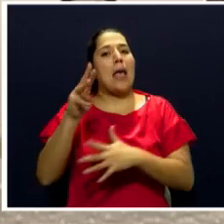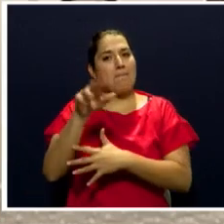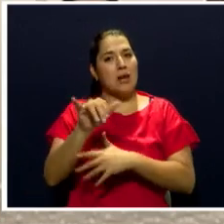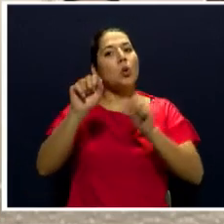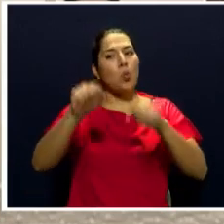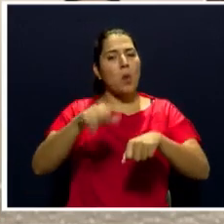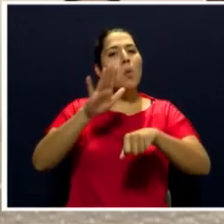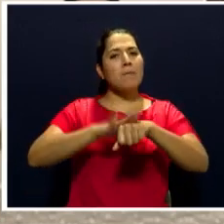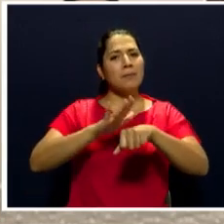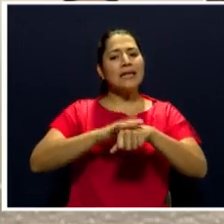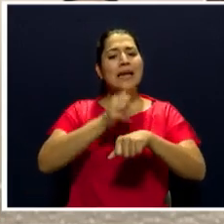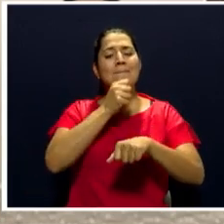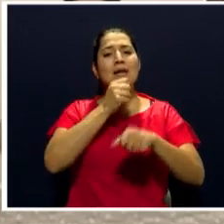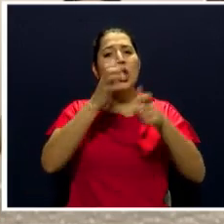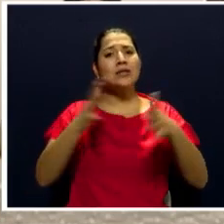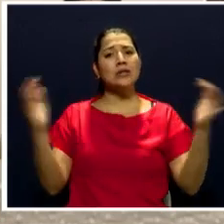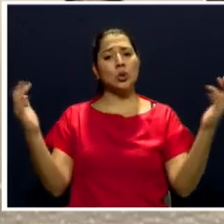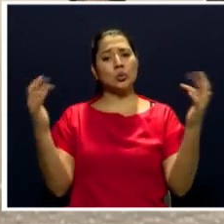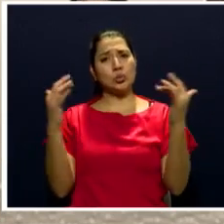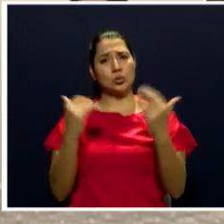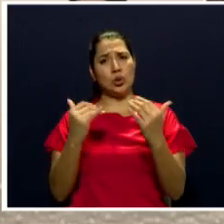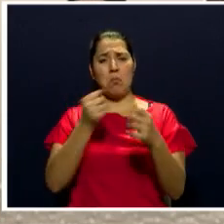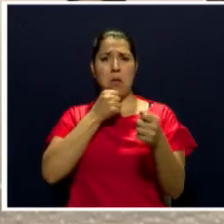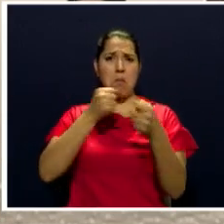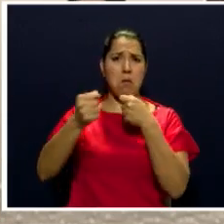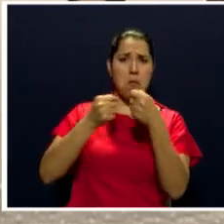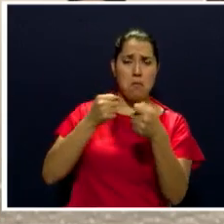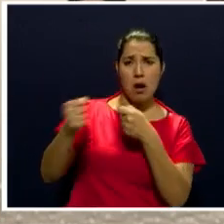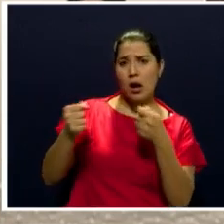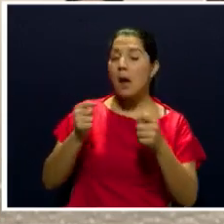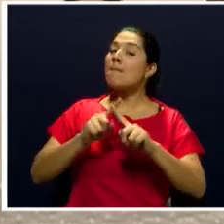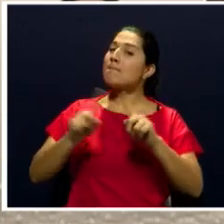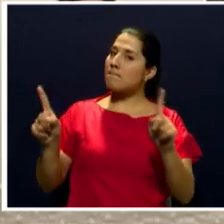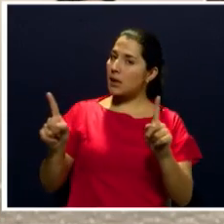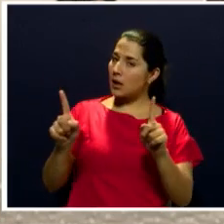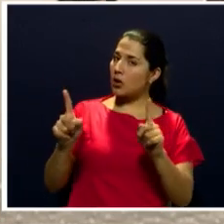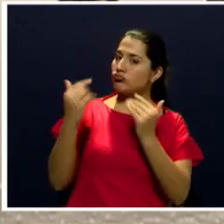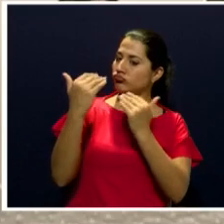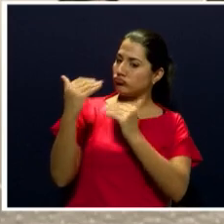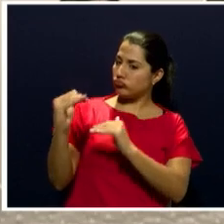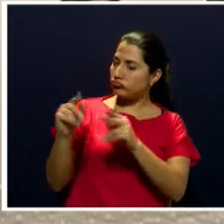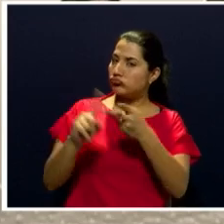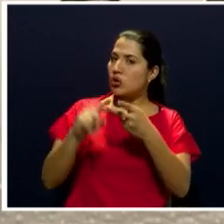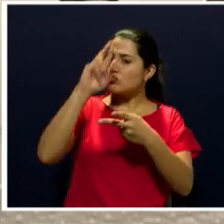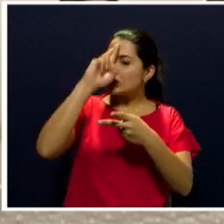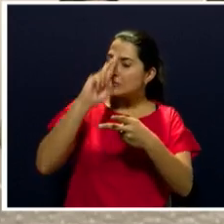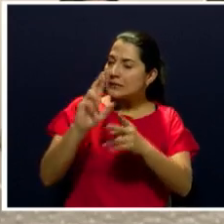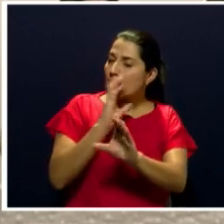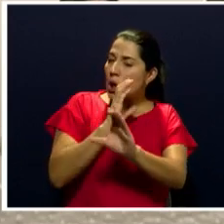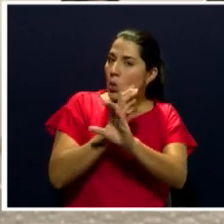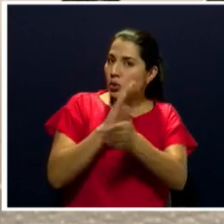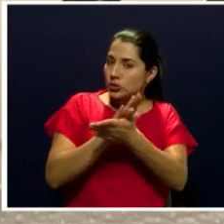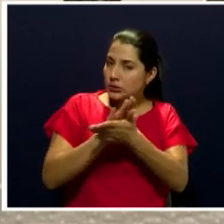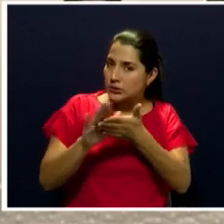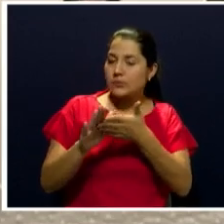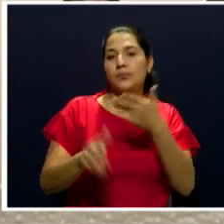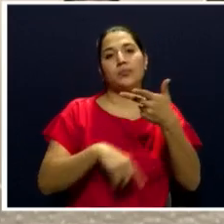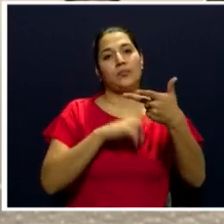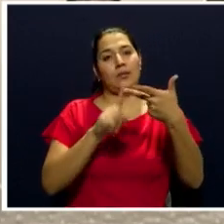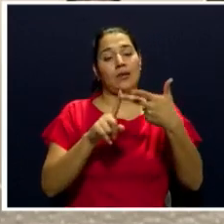conferencias presenciales con limitaciones, siguiendo estrictamente los protocolos sanitarios y